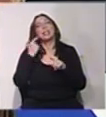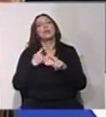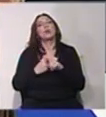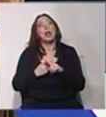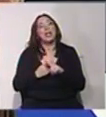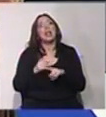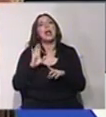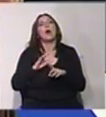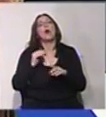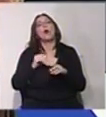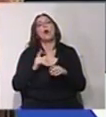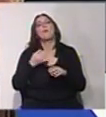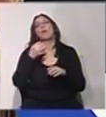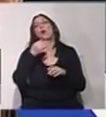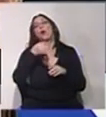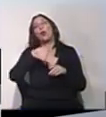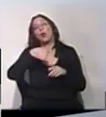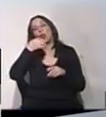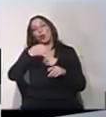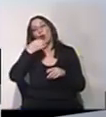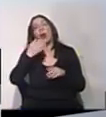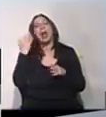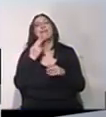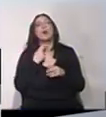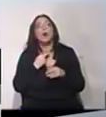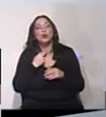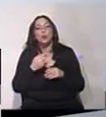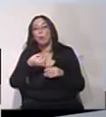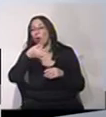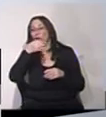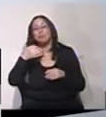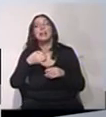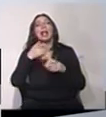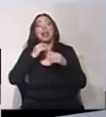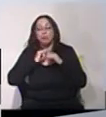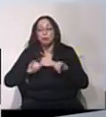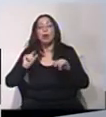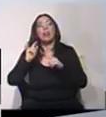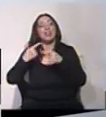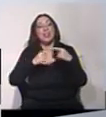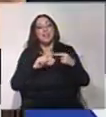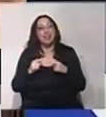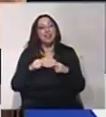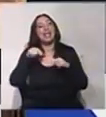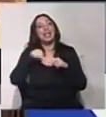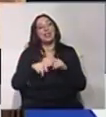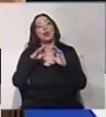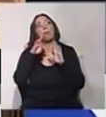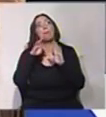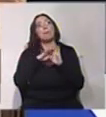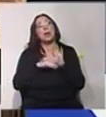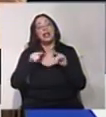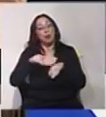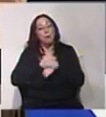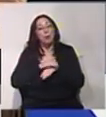consumo de sustancias, de temas que eran tabú y que poco a poco se fueron abriendo y los fuimos debatiendo un poco más. Y estos programas y estas instancias